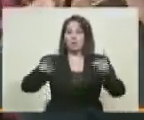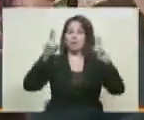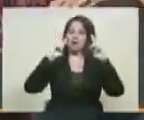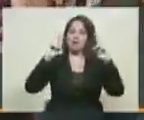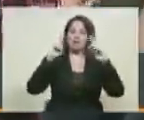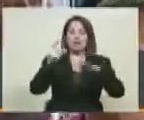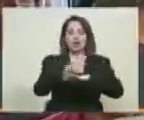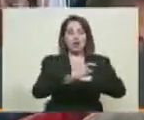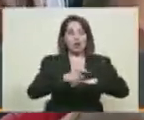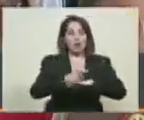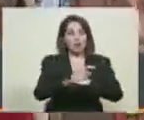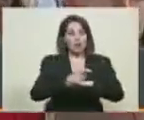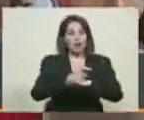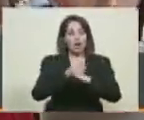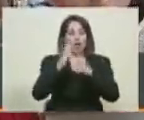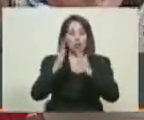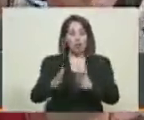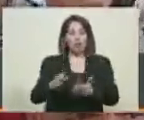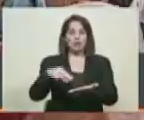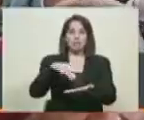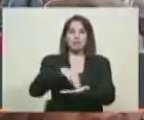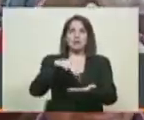un gobernador honesto,